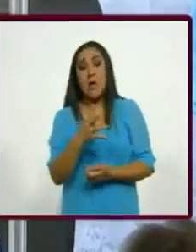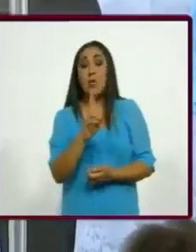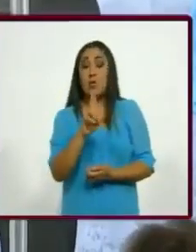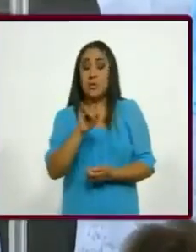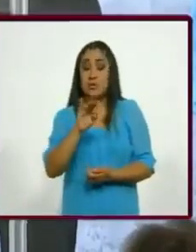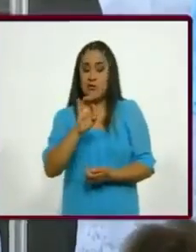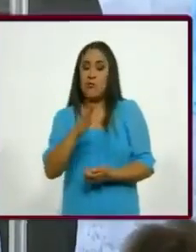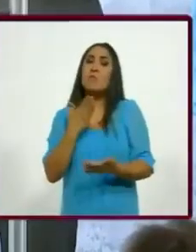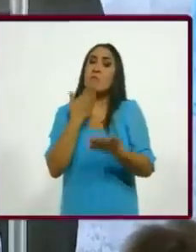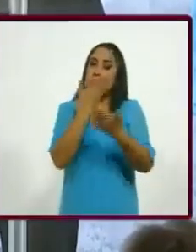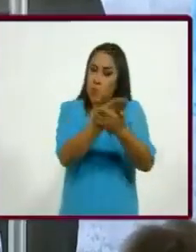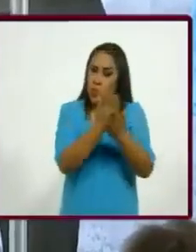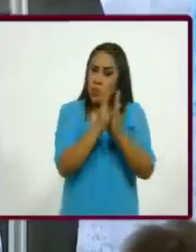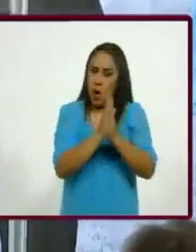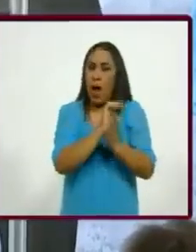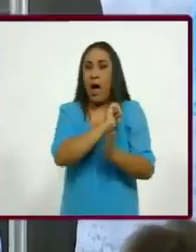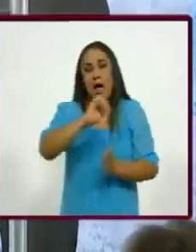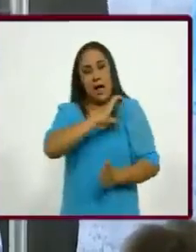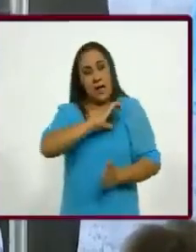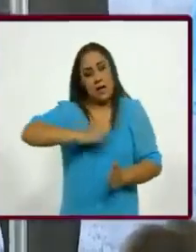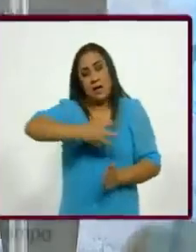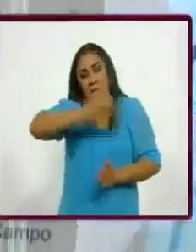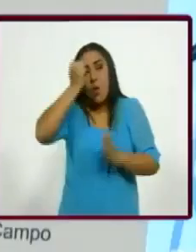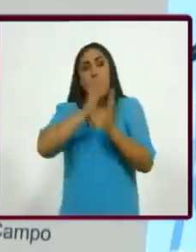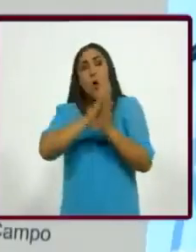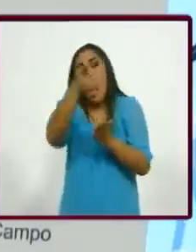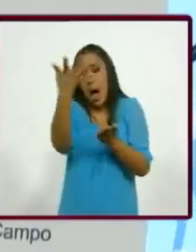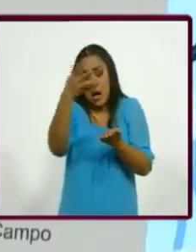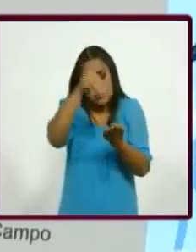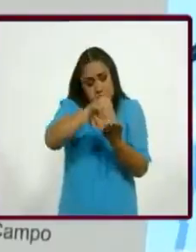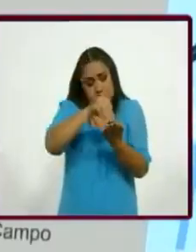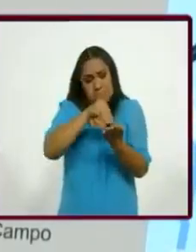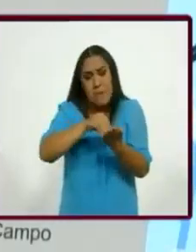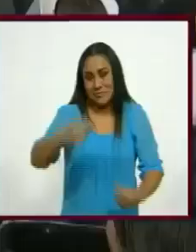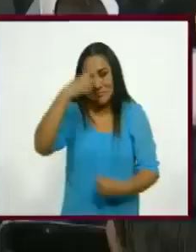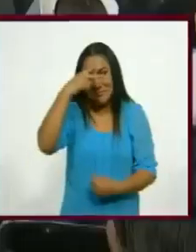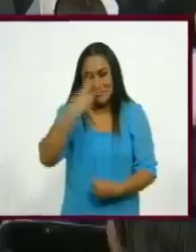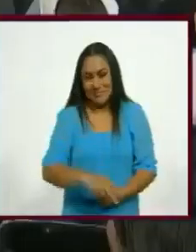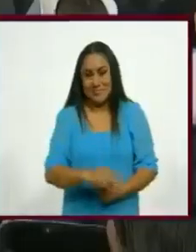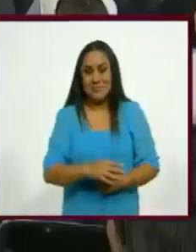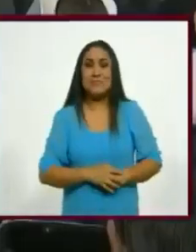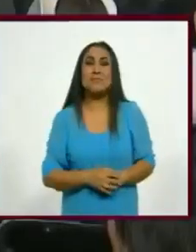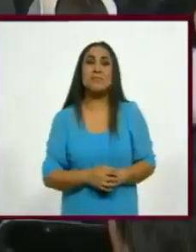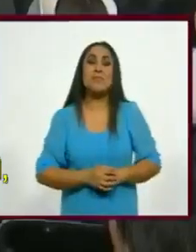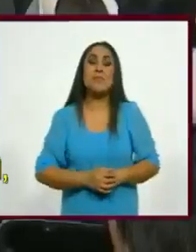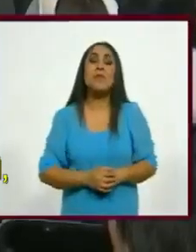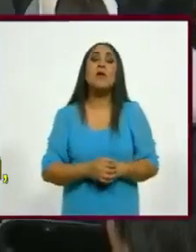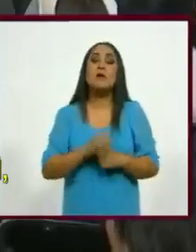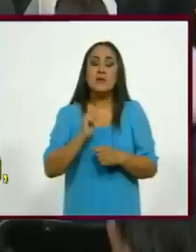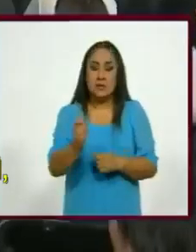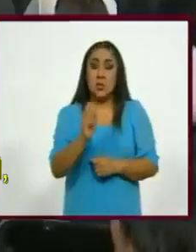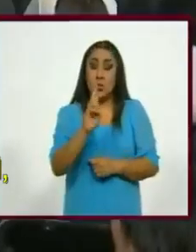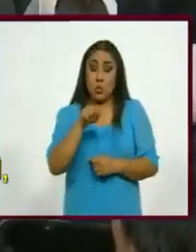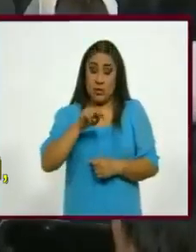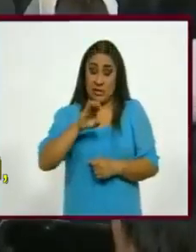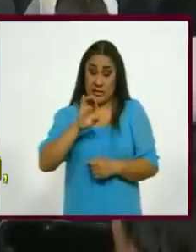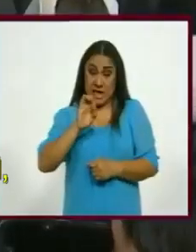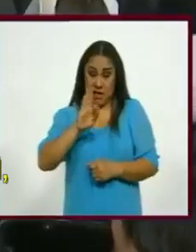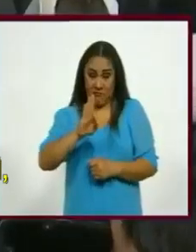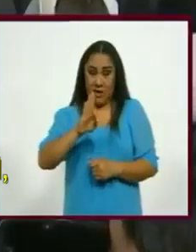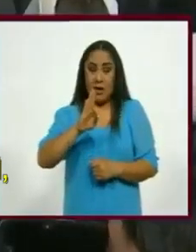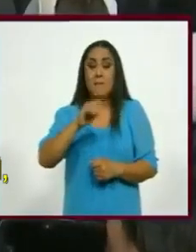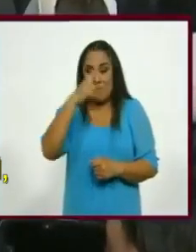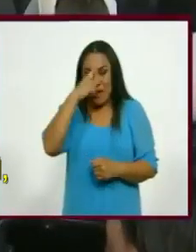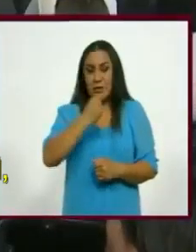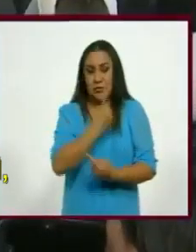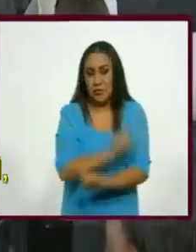de manera urgente en garantizar el desarrollo integral de los niños y niñas en la primera infancia, erradicar todas las